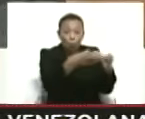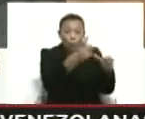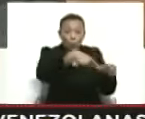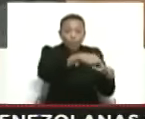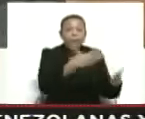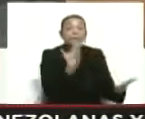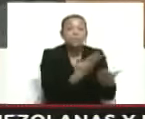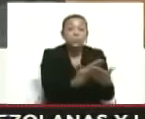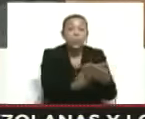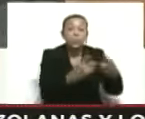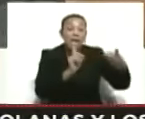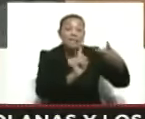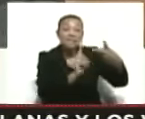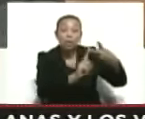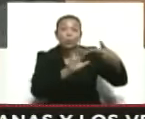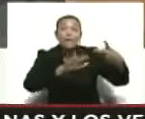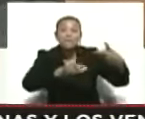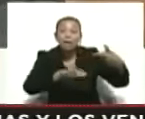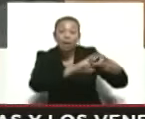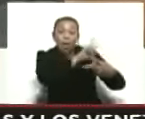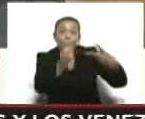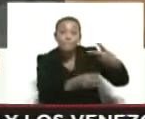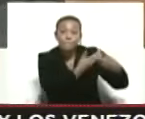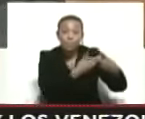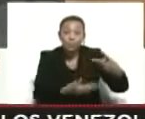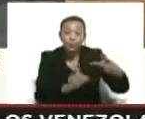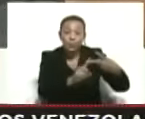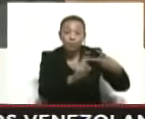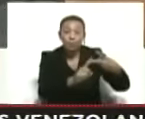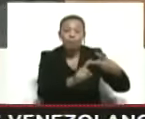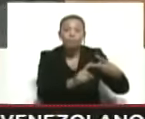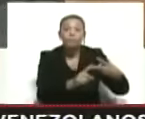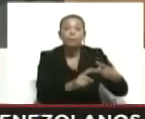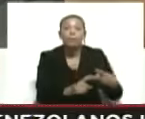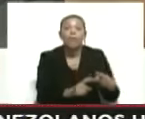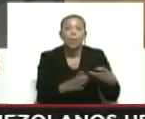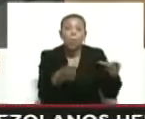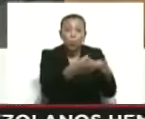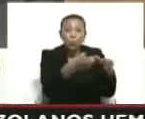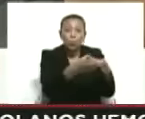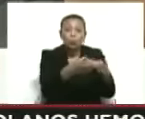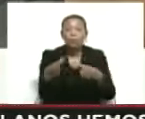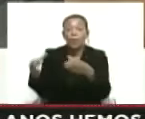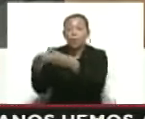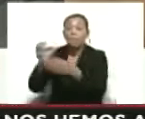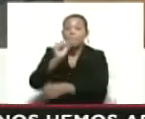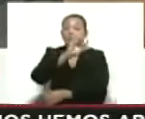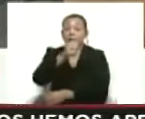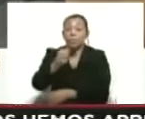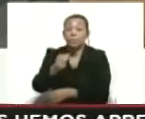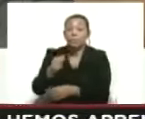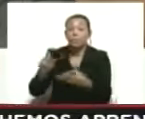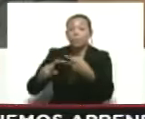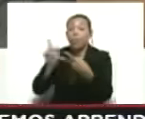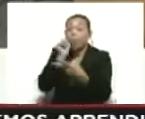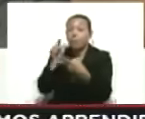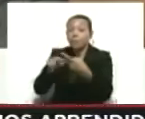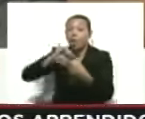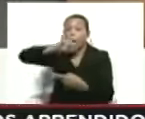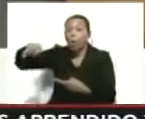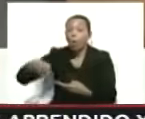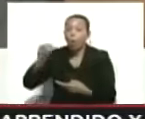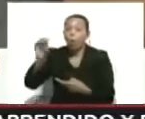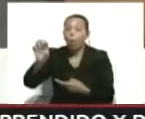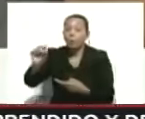la ciudadana Maribel Guedes. Por el bloque de la patria, el ciudadano José